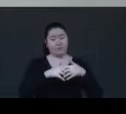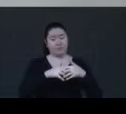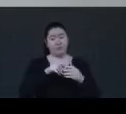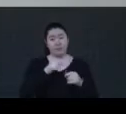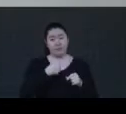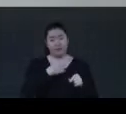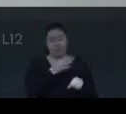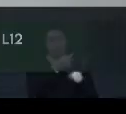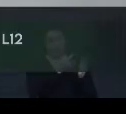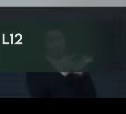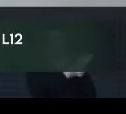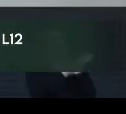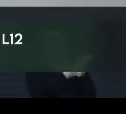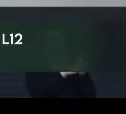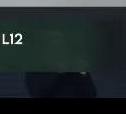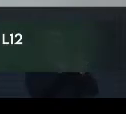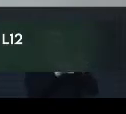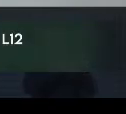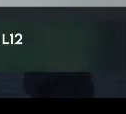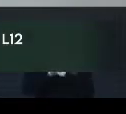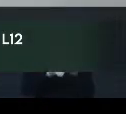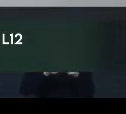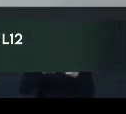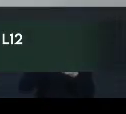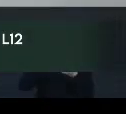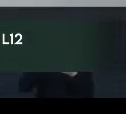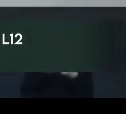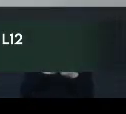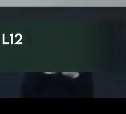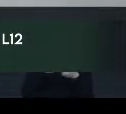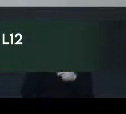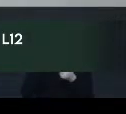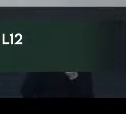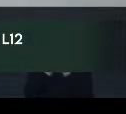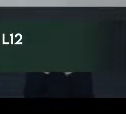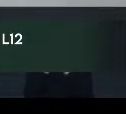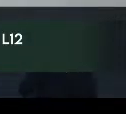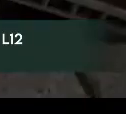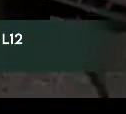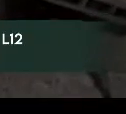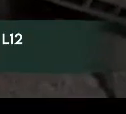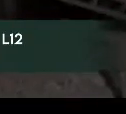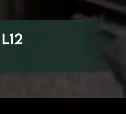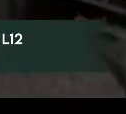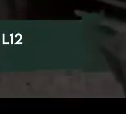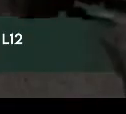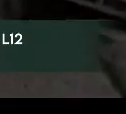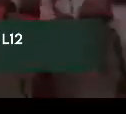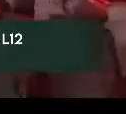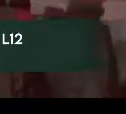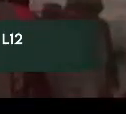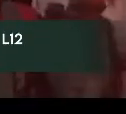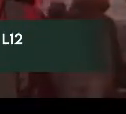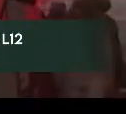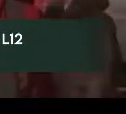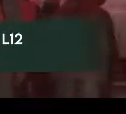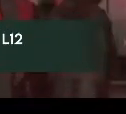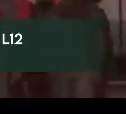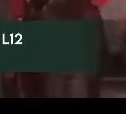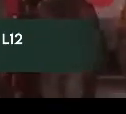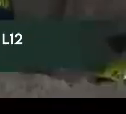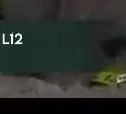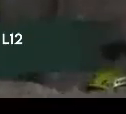Sheinbaum informó además que todas las empresas que participaron en la construcción de la línea 12 del metro se sumarán esta misma semana al refuerzo y